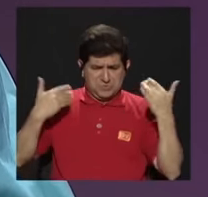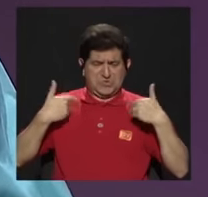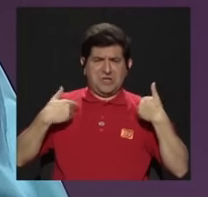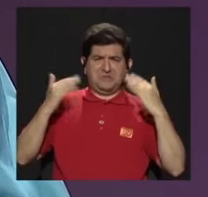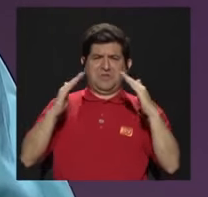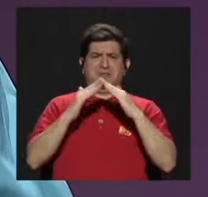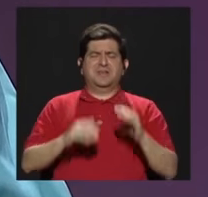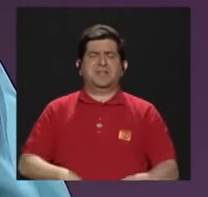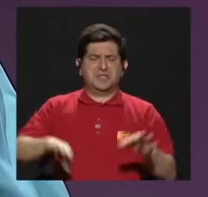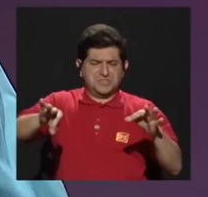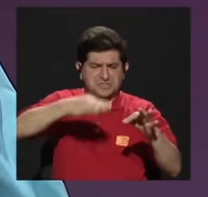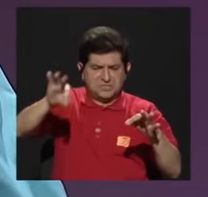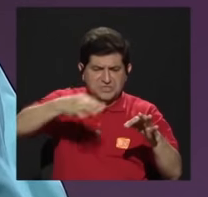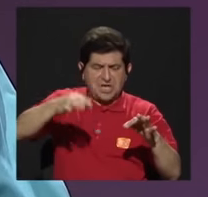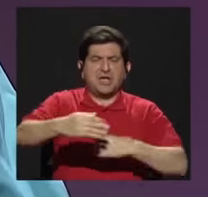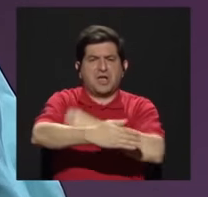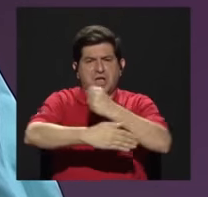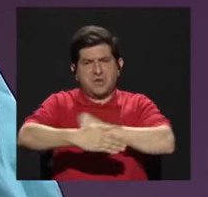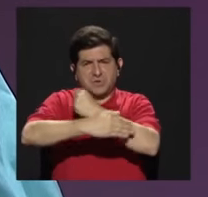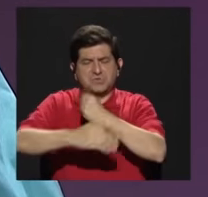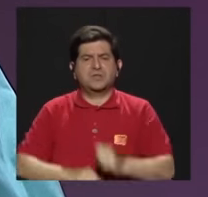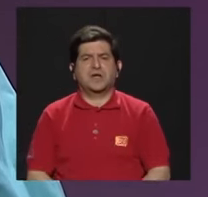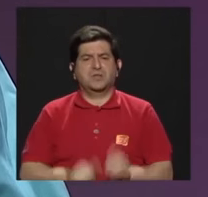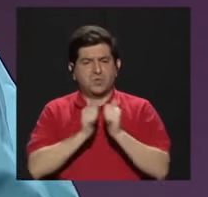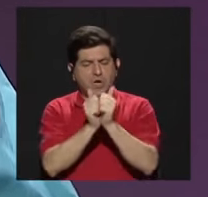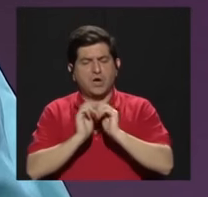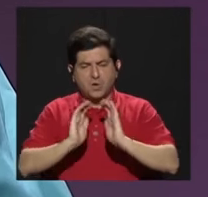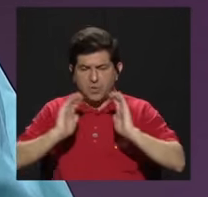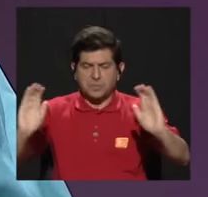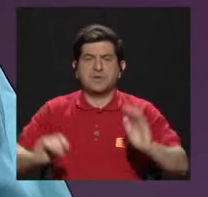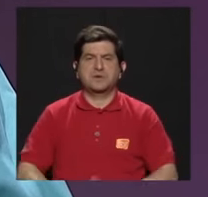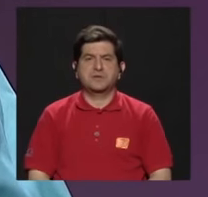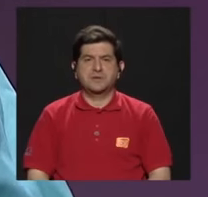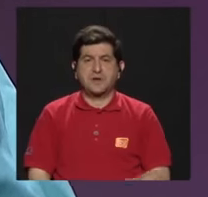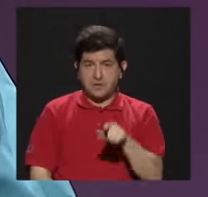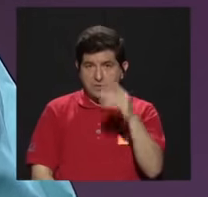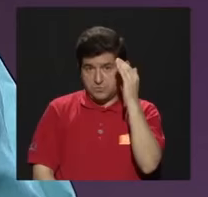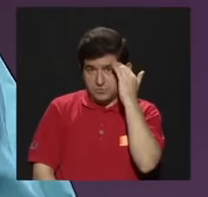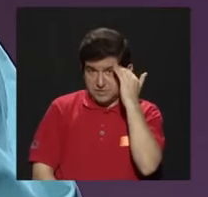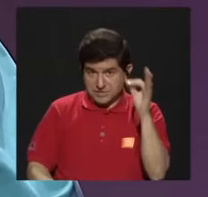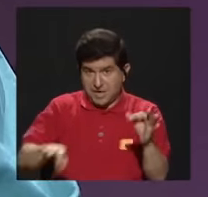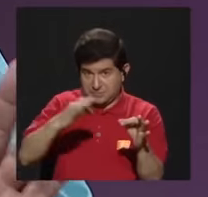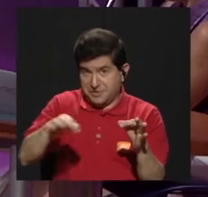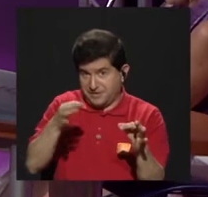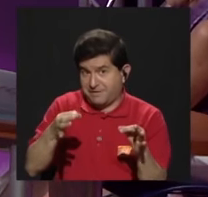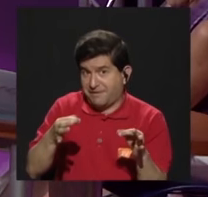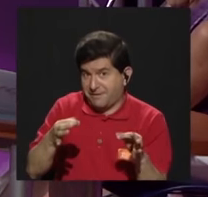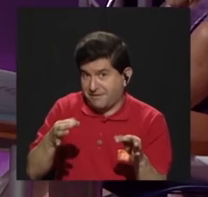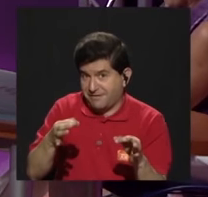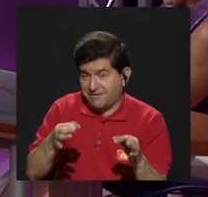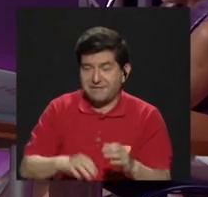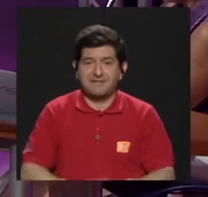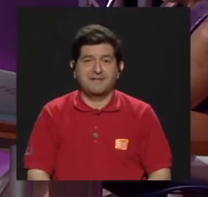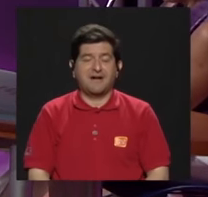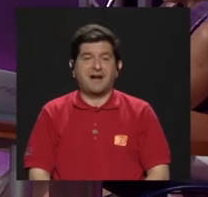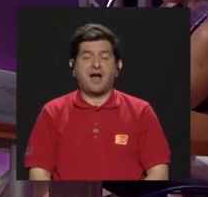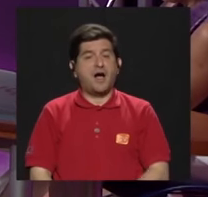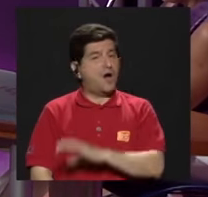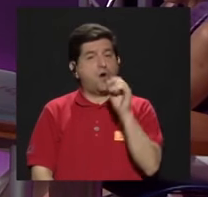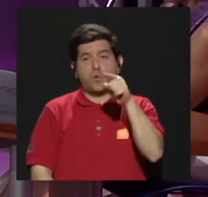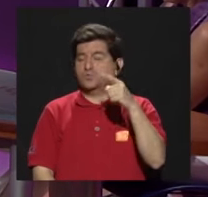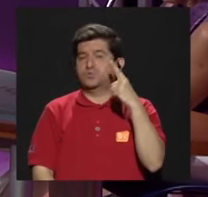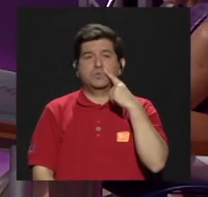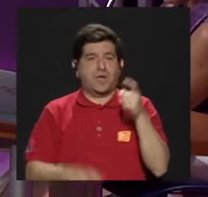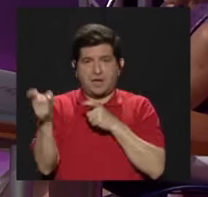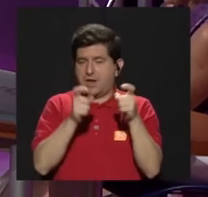casa tejiendo y cocinando y con sus chiquitos. Yo espero que ustedes sepan tejer, ¿eh? O si no, dentro del patriarcado no caben. Estamos en